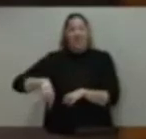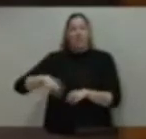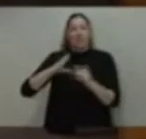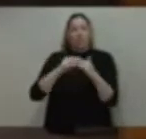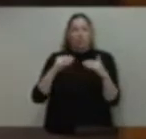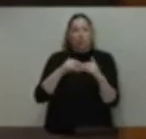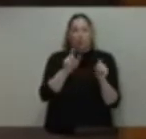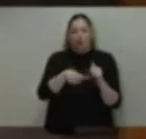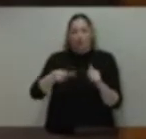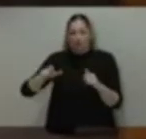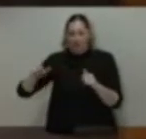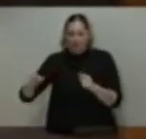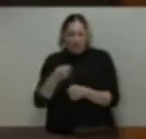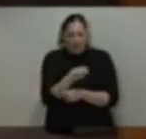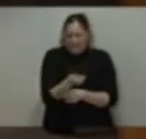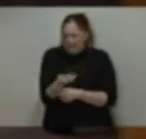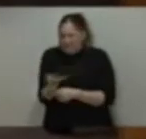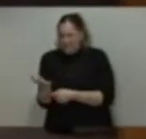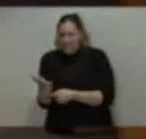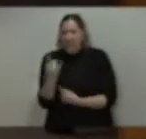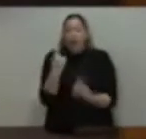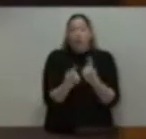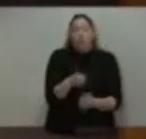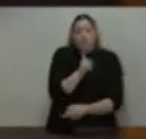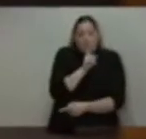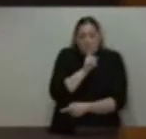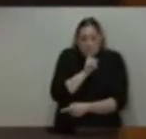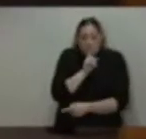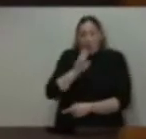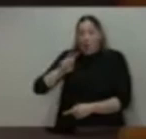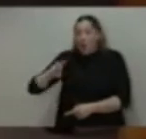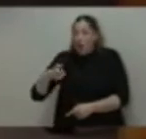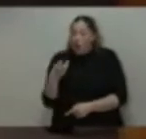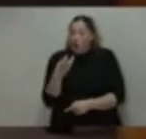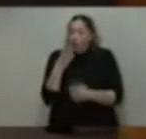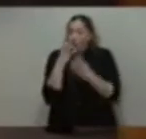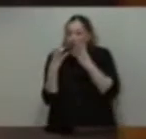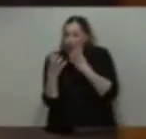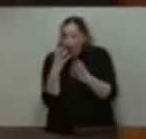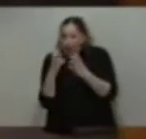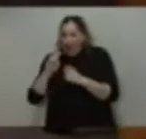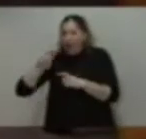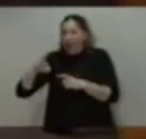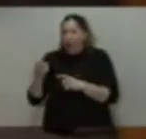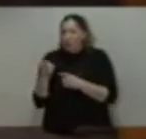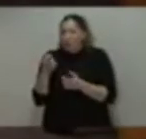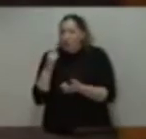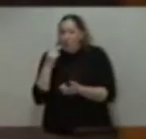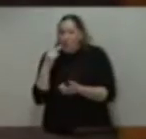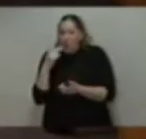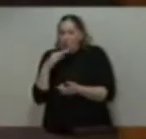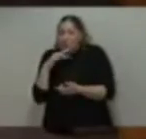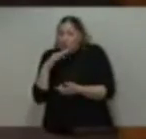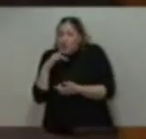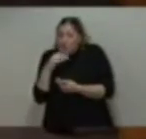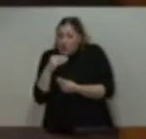tan distintos que responden, unos con el silencio, otros siempre gritando, otros balbuceando y tartamudeando porque quieren mostrarse vulnerables, pero en todo caso